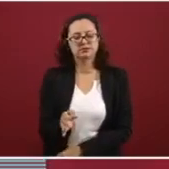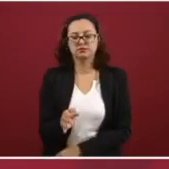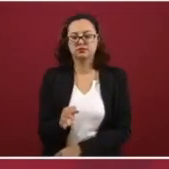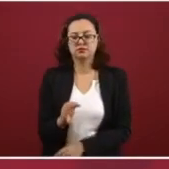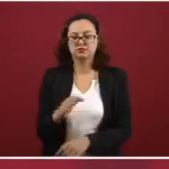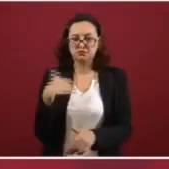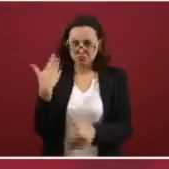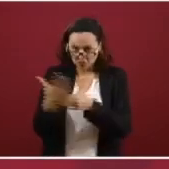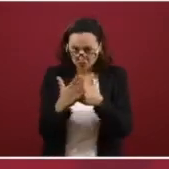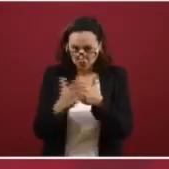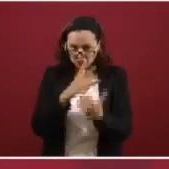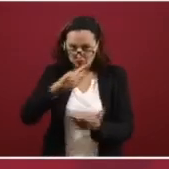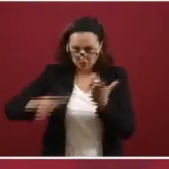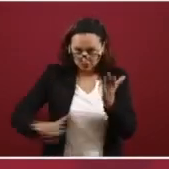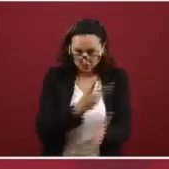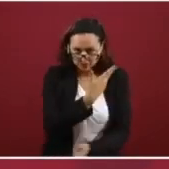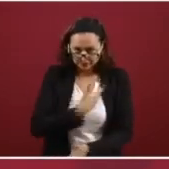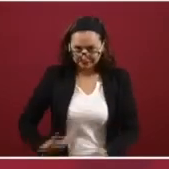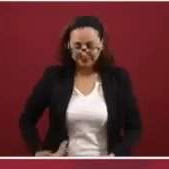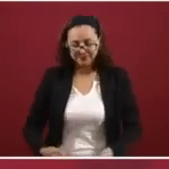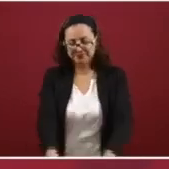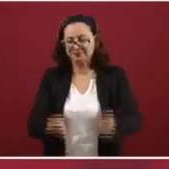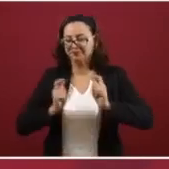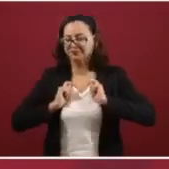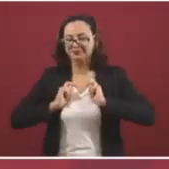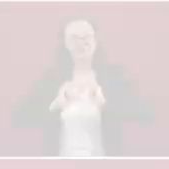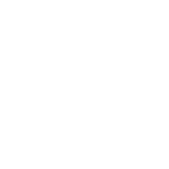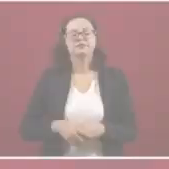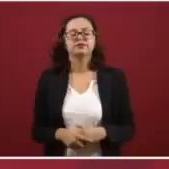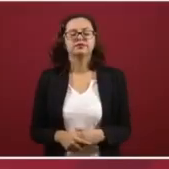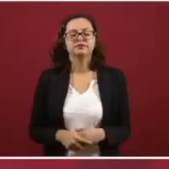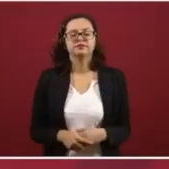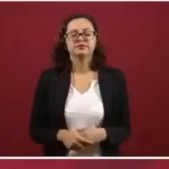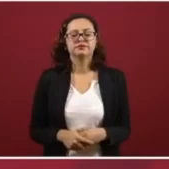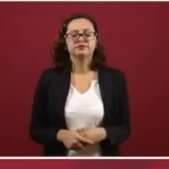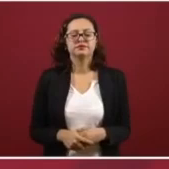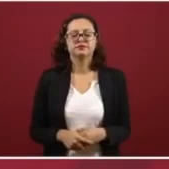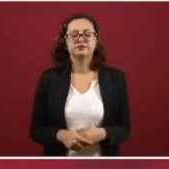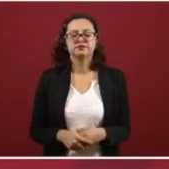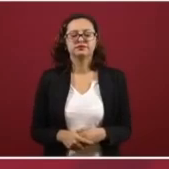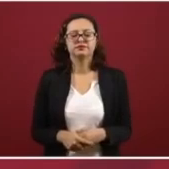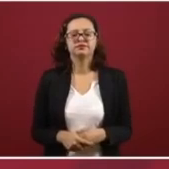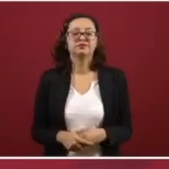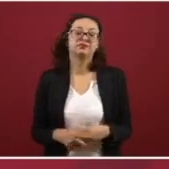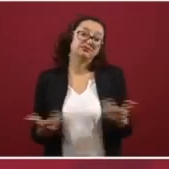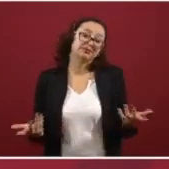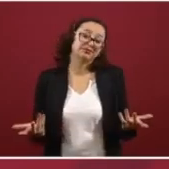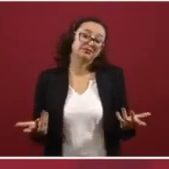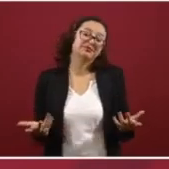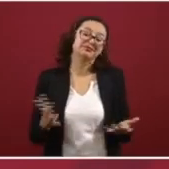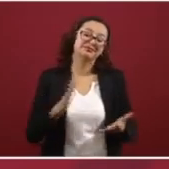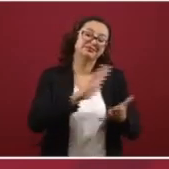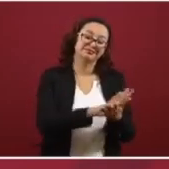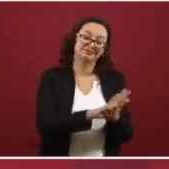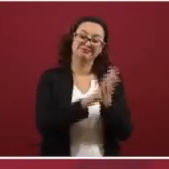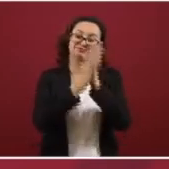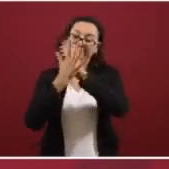de la reelección. No creo en eso. Es parte de la transformación,